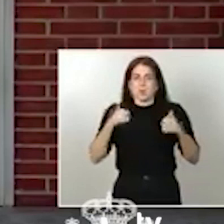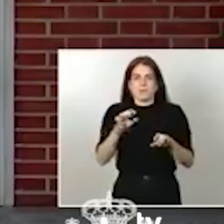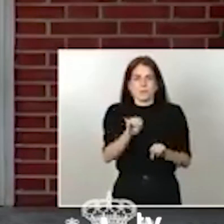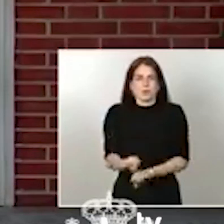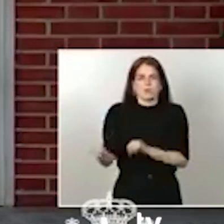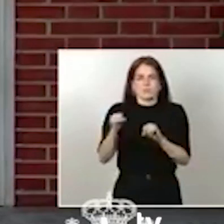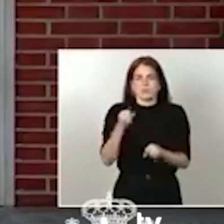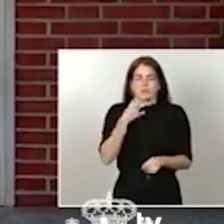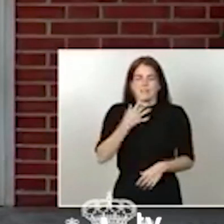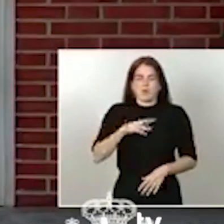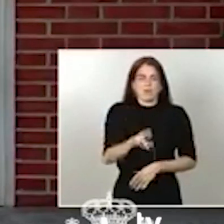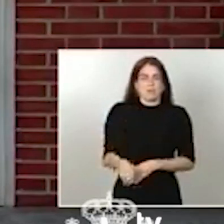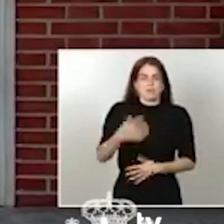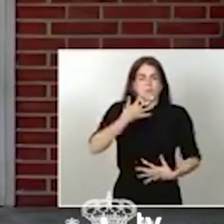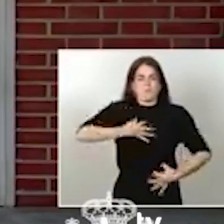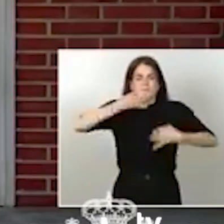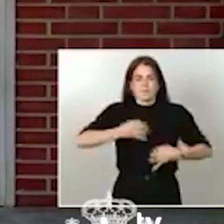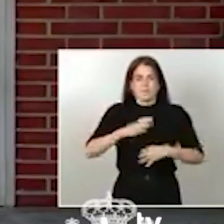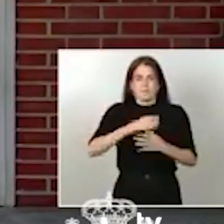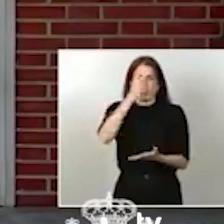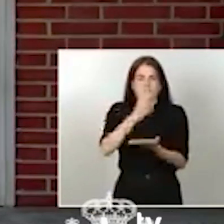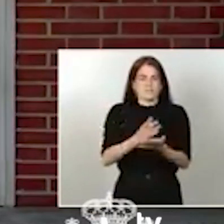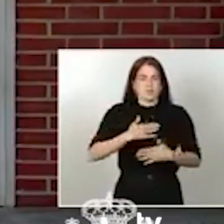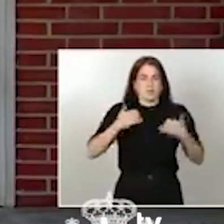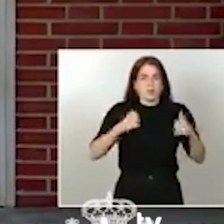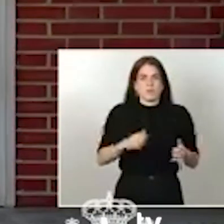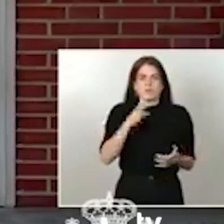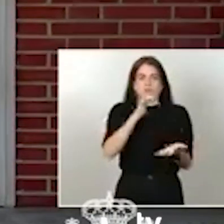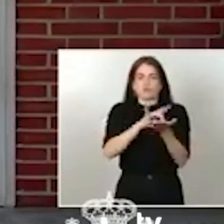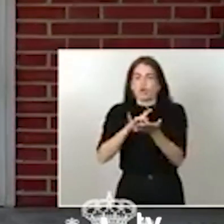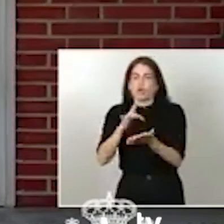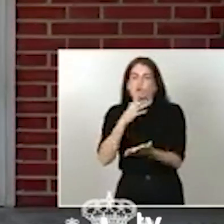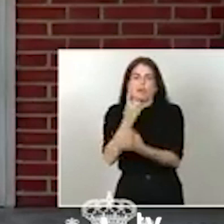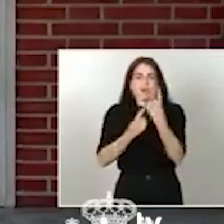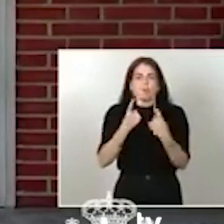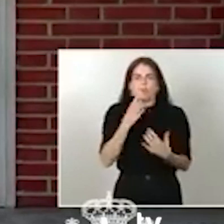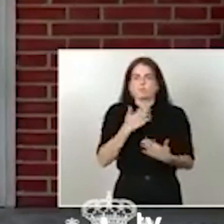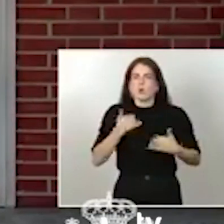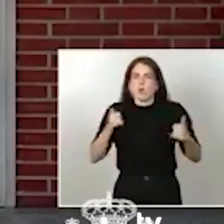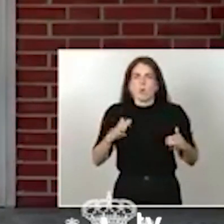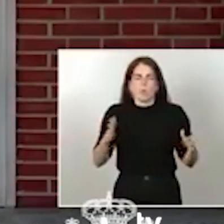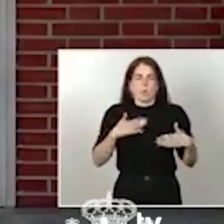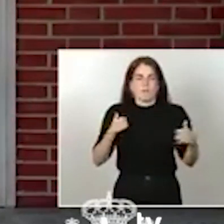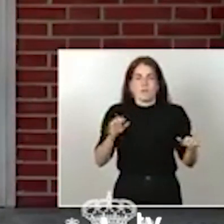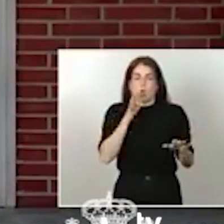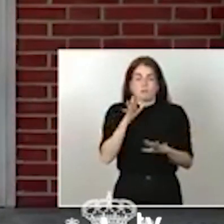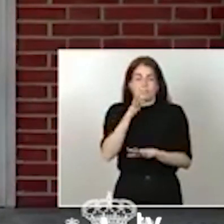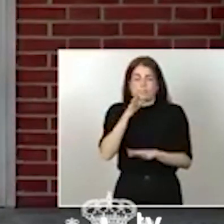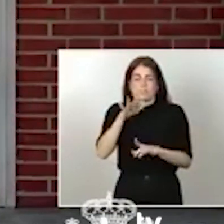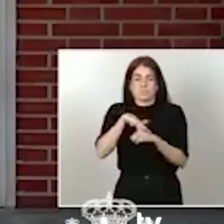ante cualquier desafío ante cualquier eventualidad y bajo cualquier circunstancia la